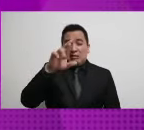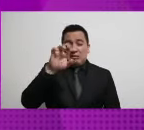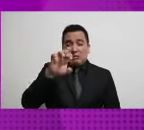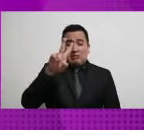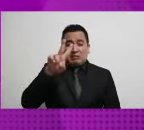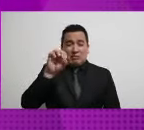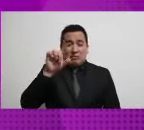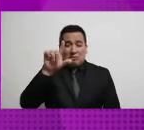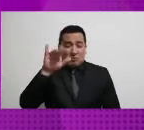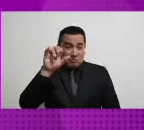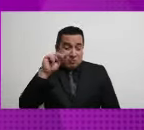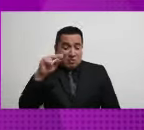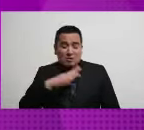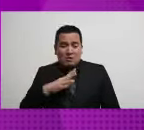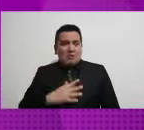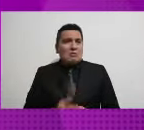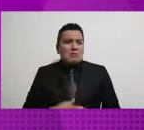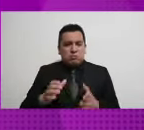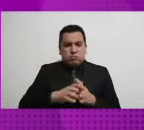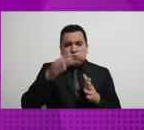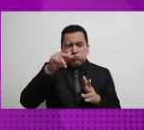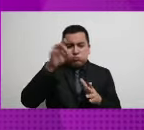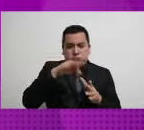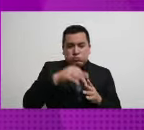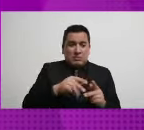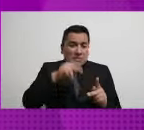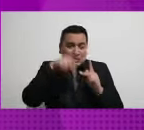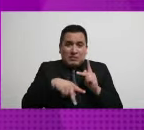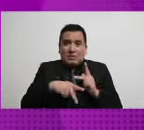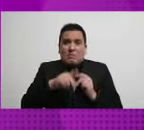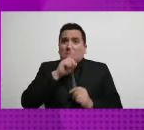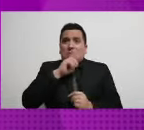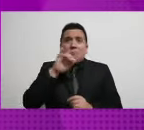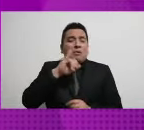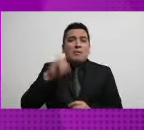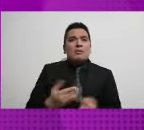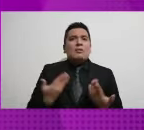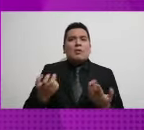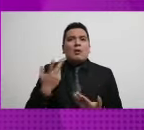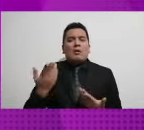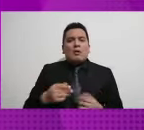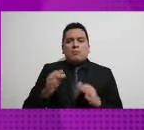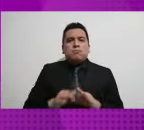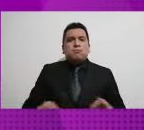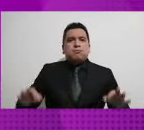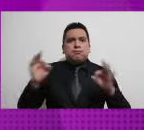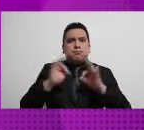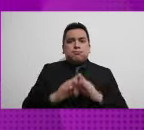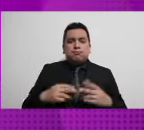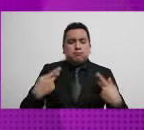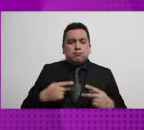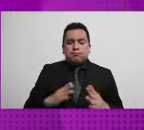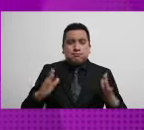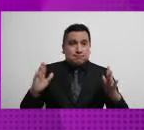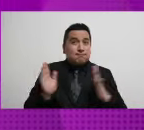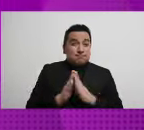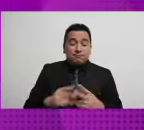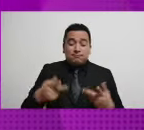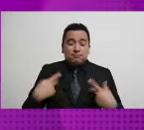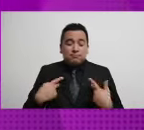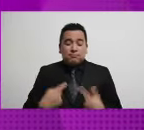se había suspendido un proceso electoral en México. Es por ello que será muy importante la